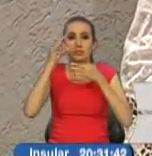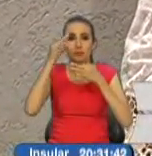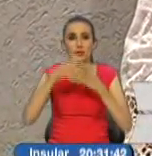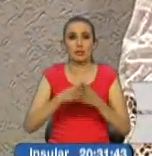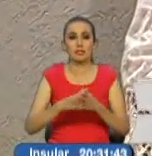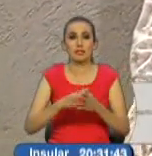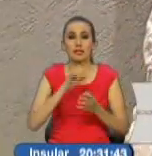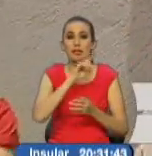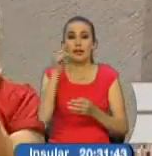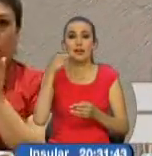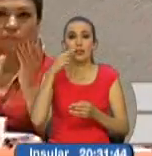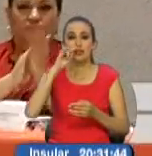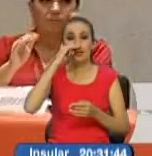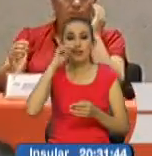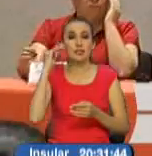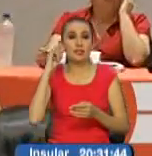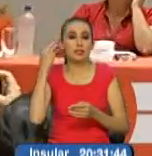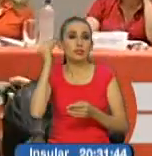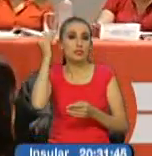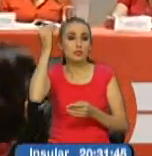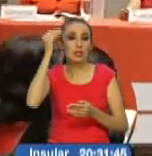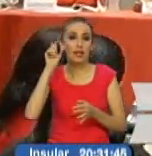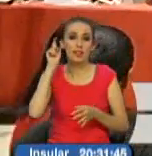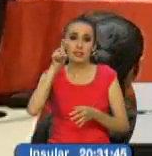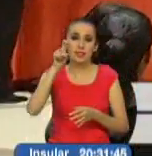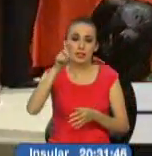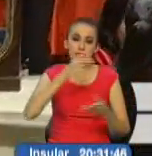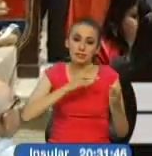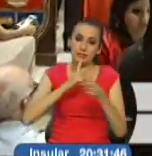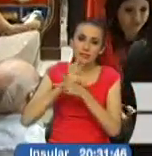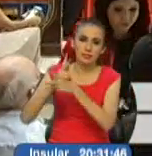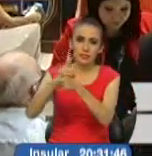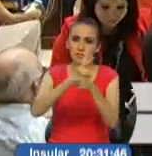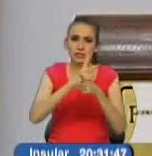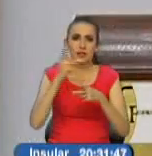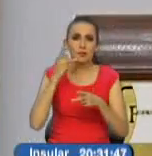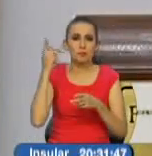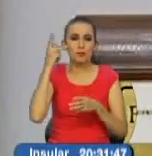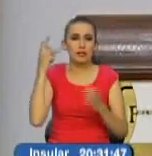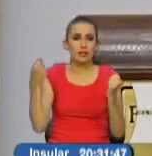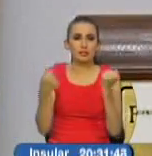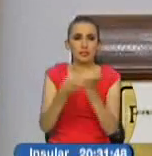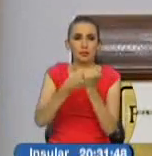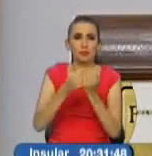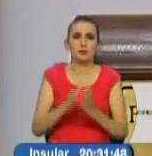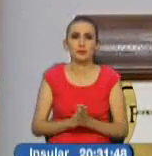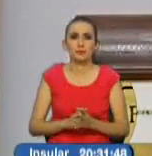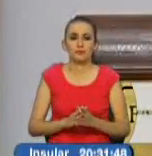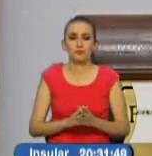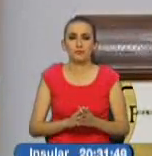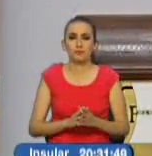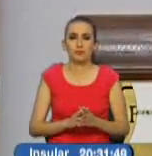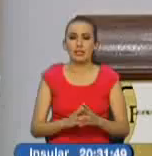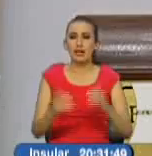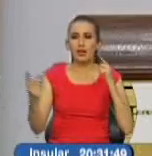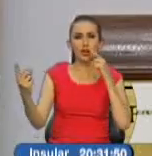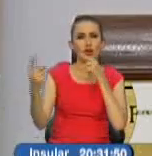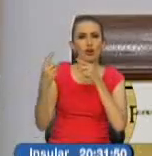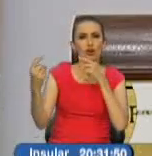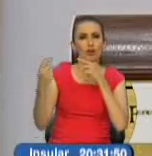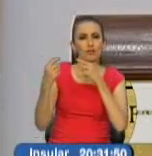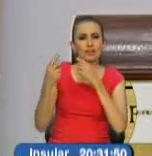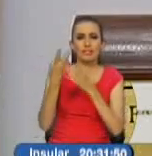destaca que los niños, niñas y adolescentes necesitan contar con sus progenitores. Muchas veces que tienen los conflictos entre